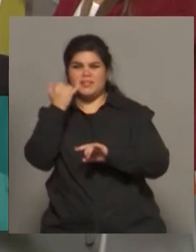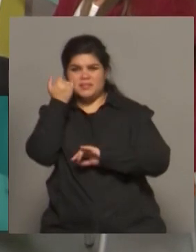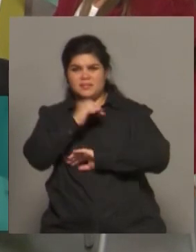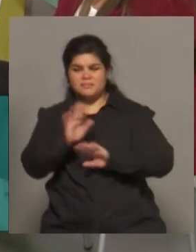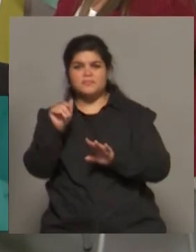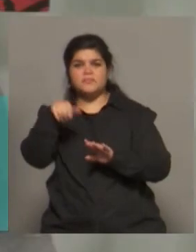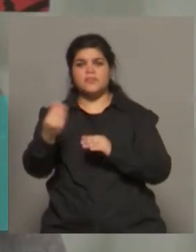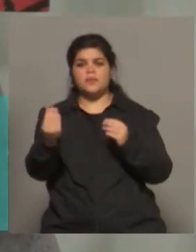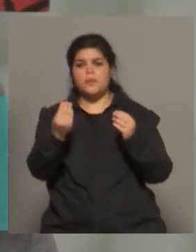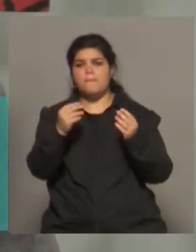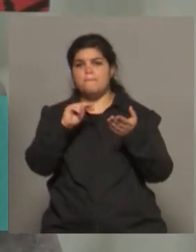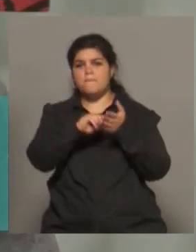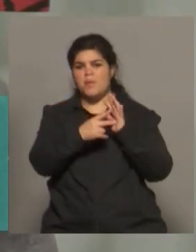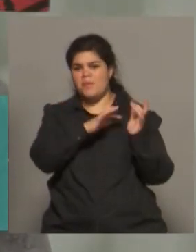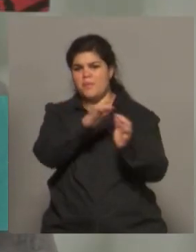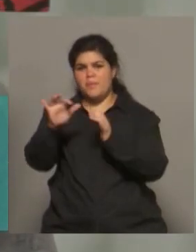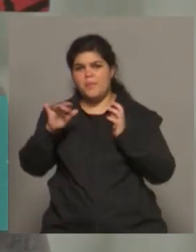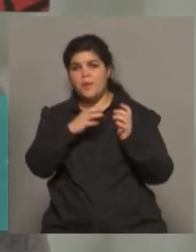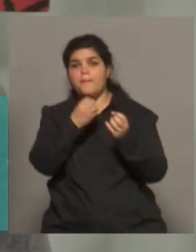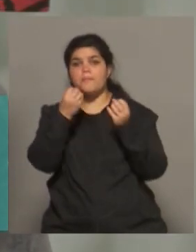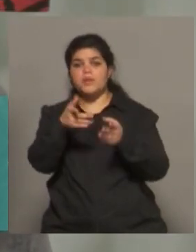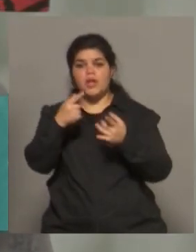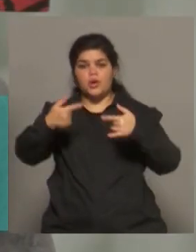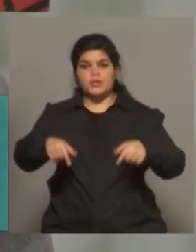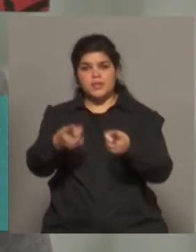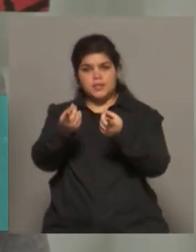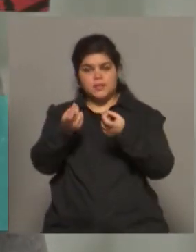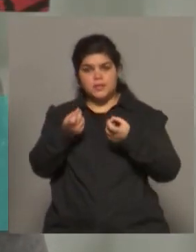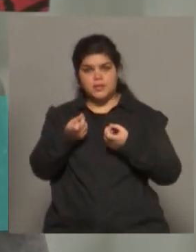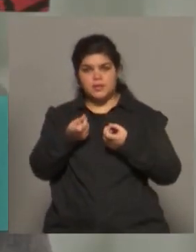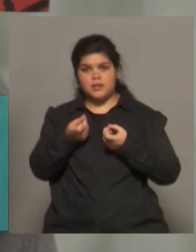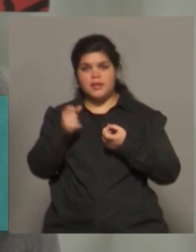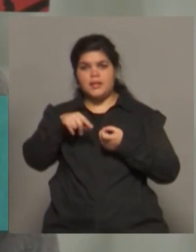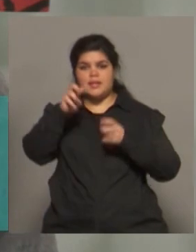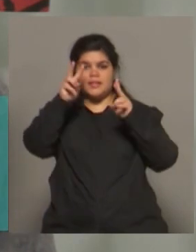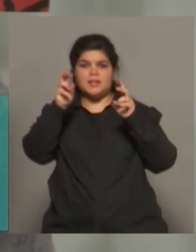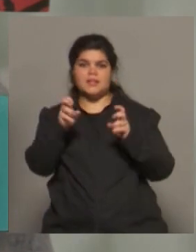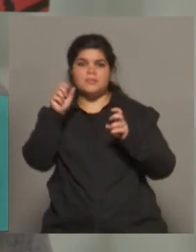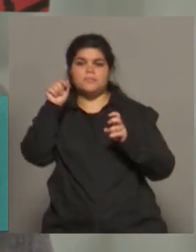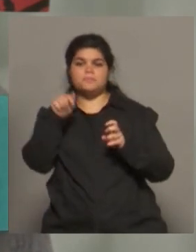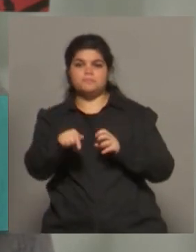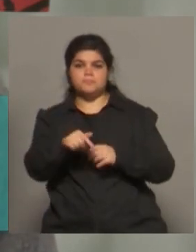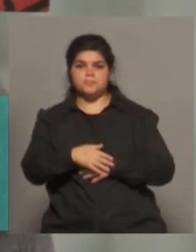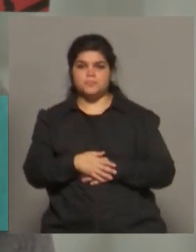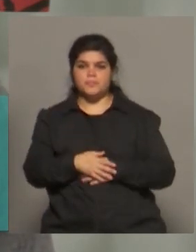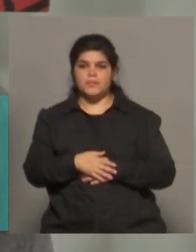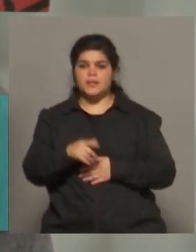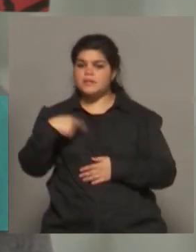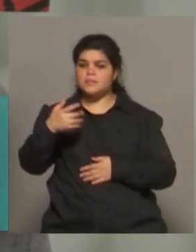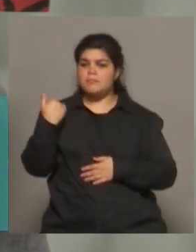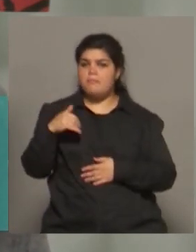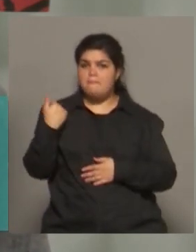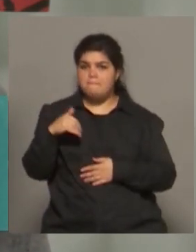sumamente polémico por los requisitos que se necesitan es este entusiasmo que se manifiesta desde la